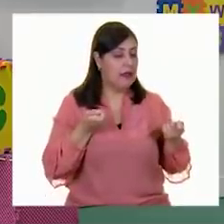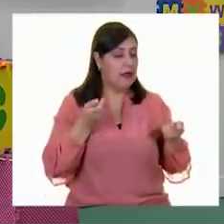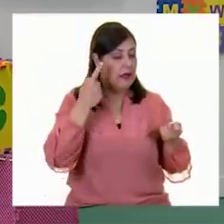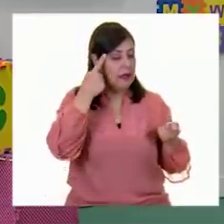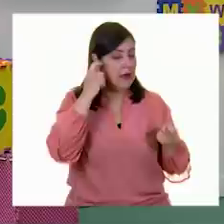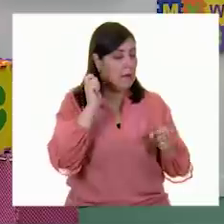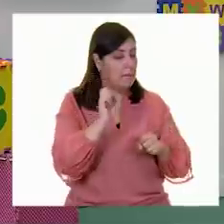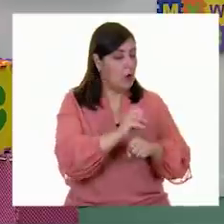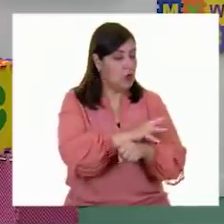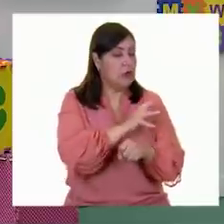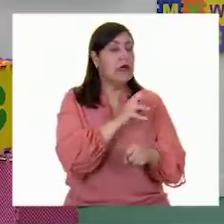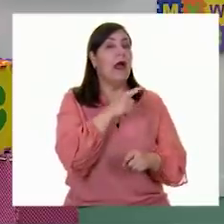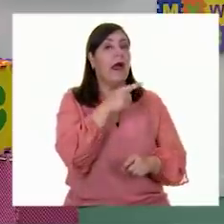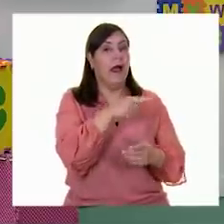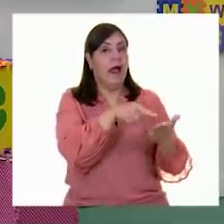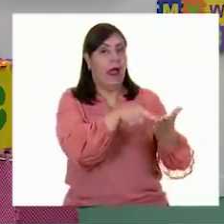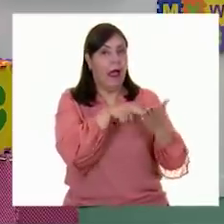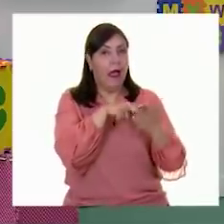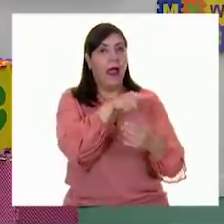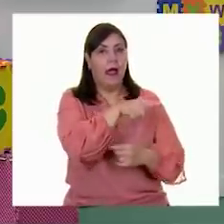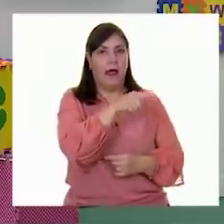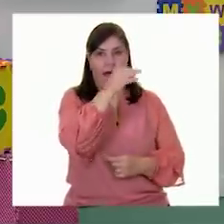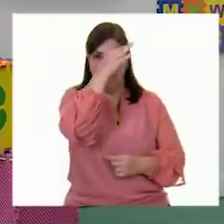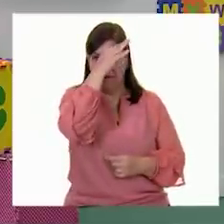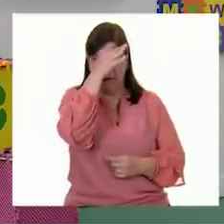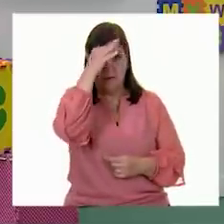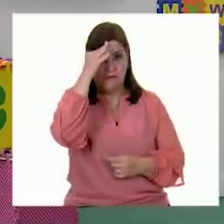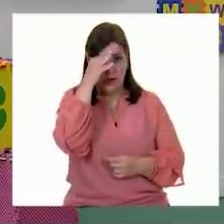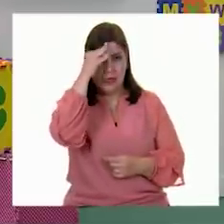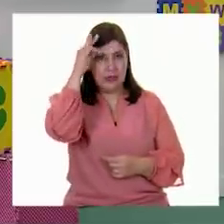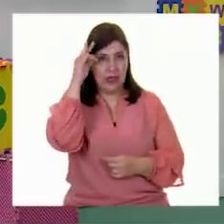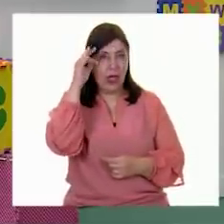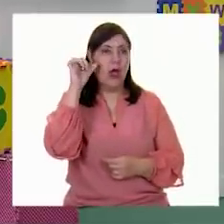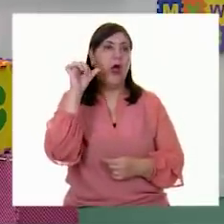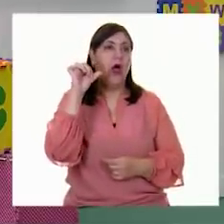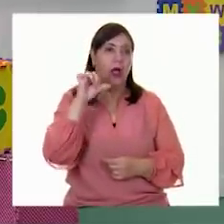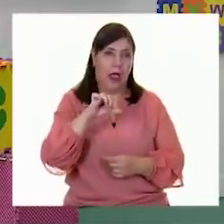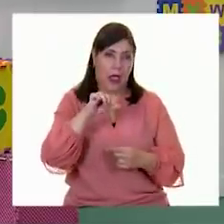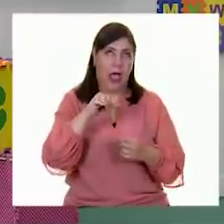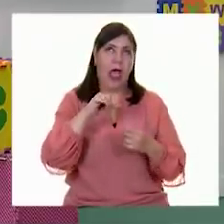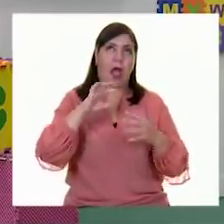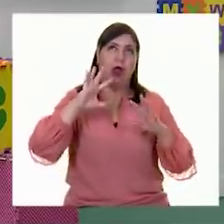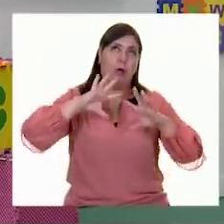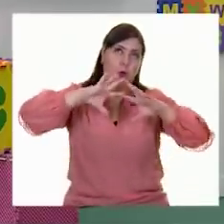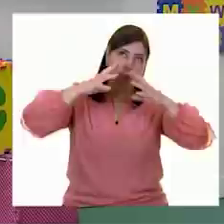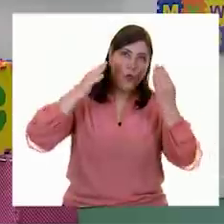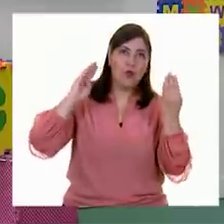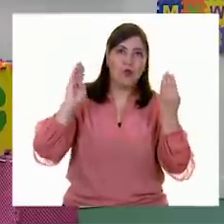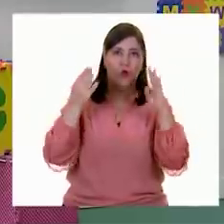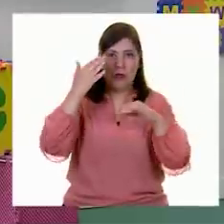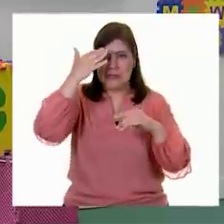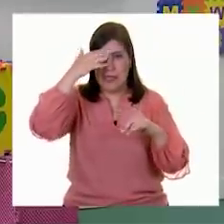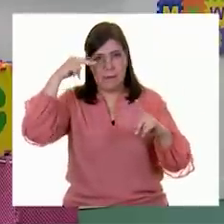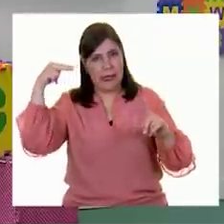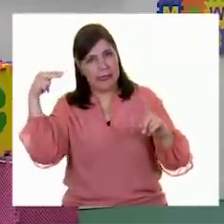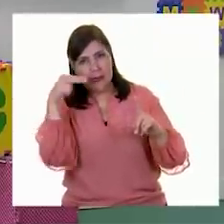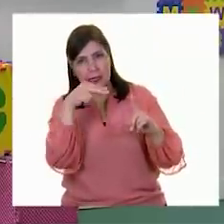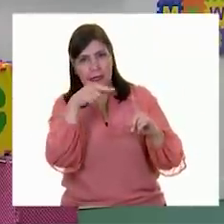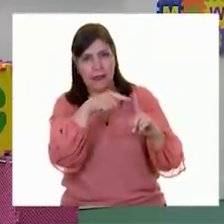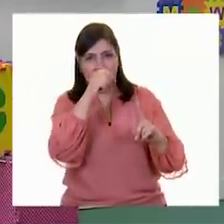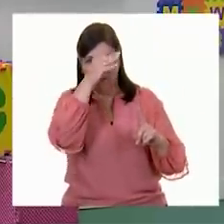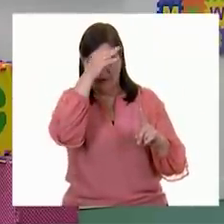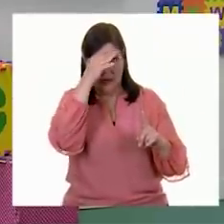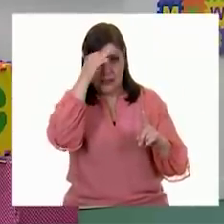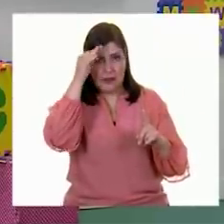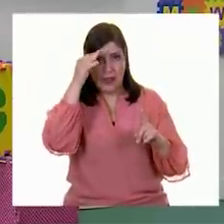que demostró constantemente Frida Kahlo, hoy en el mundo, por supuesto, un México